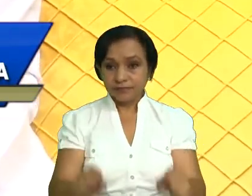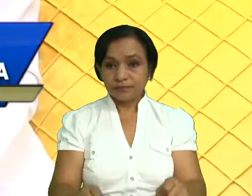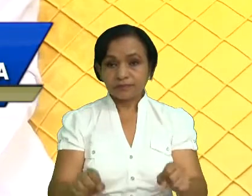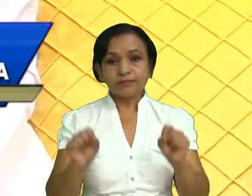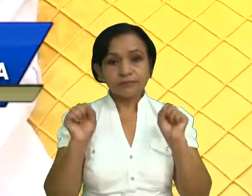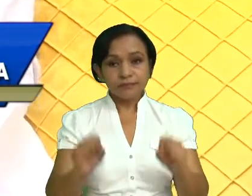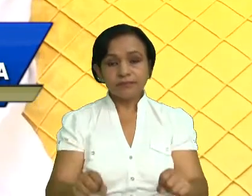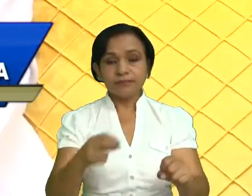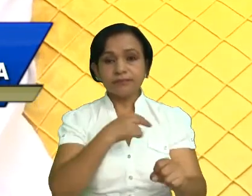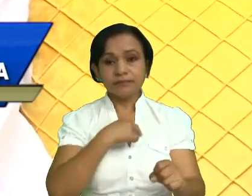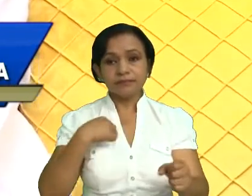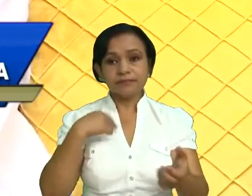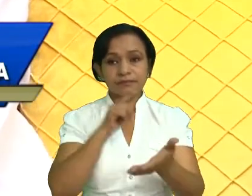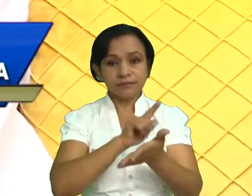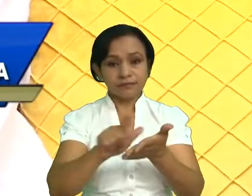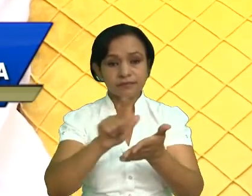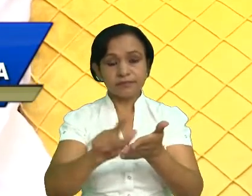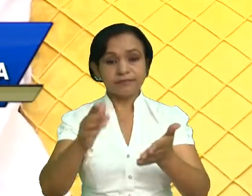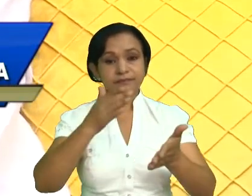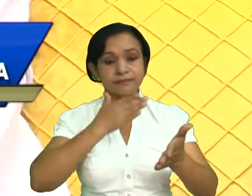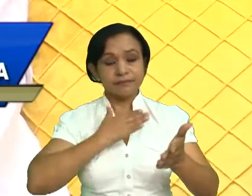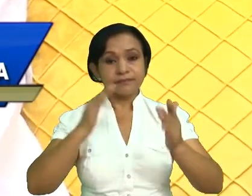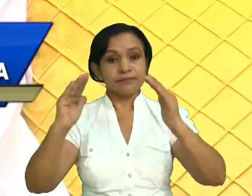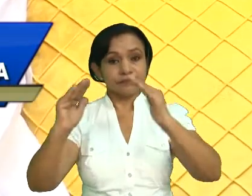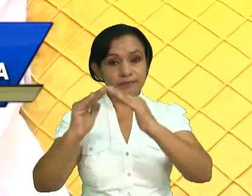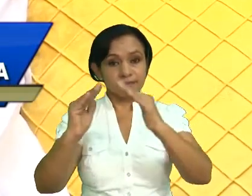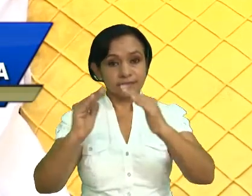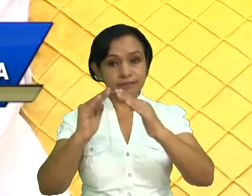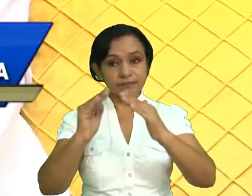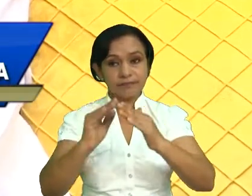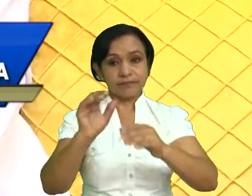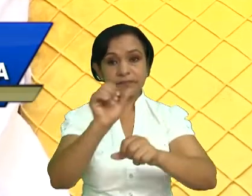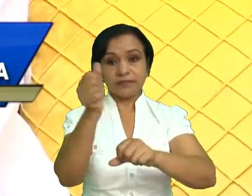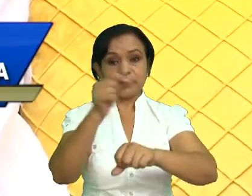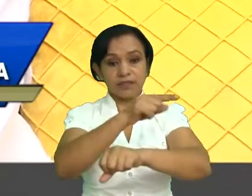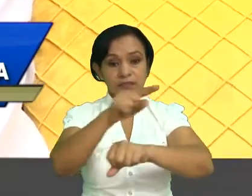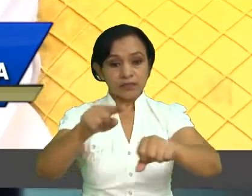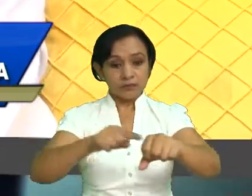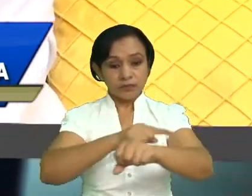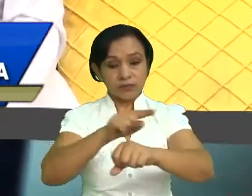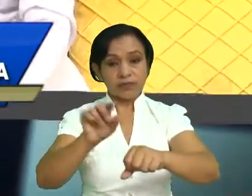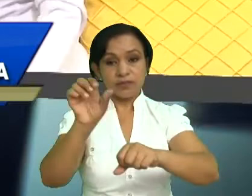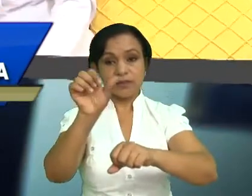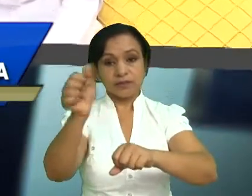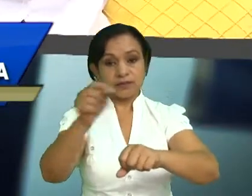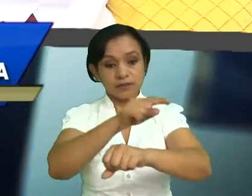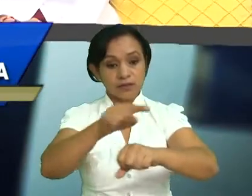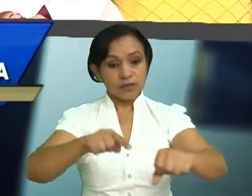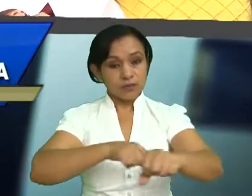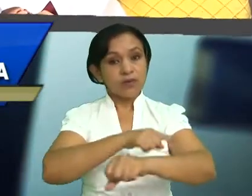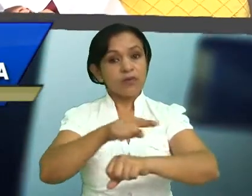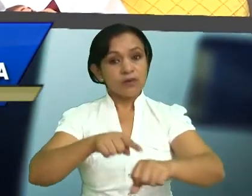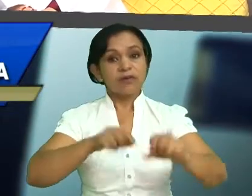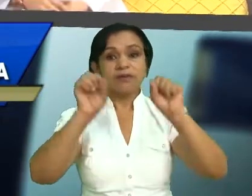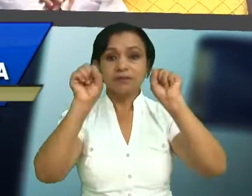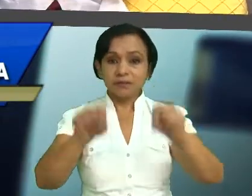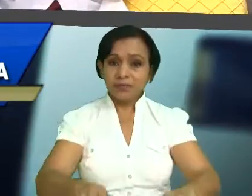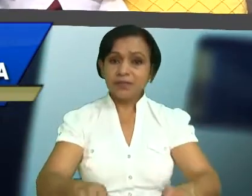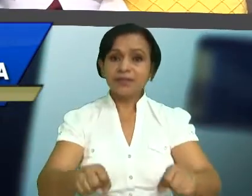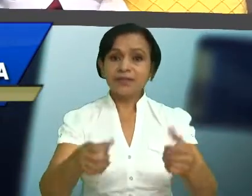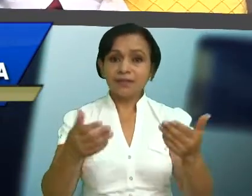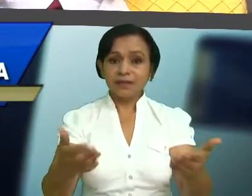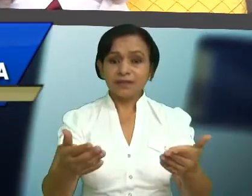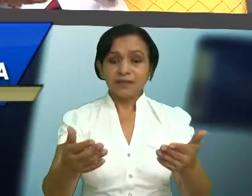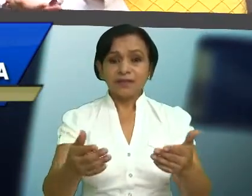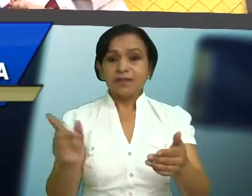puedo hacer la limpieza de mi hogar y lo puedo hacer cada 6 horas. ¿Qué otra medida hay que tomar en cuenta? No ir